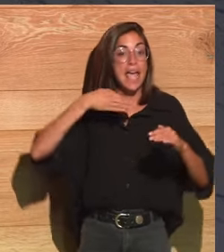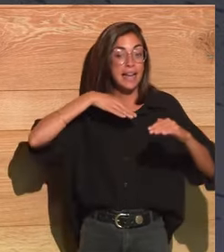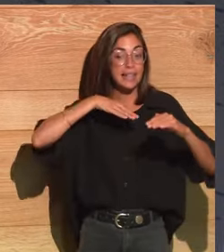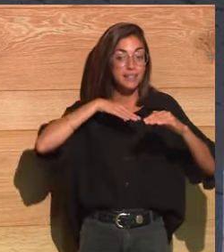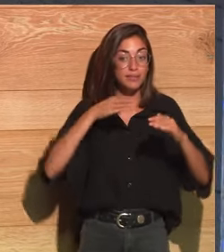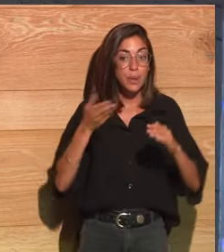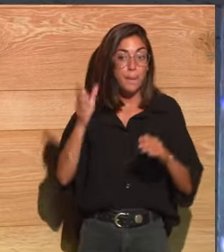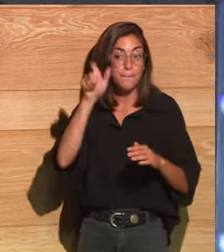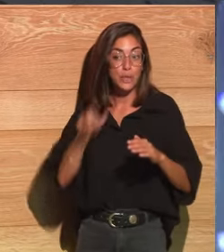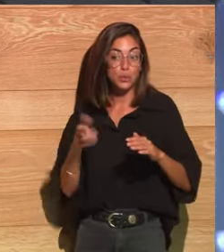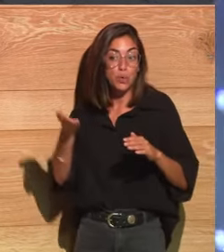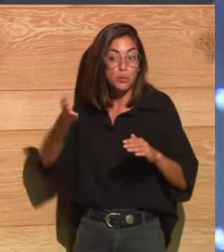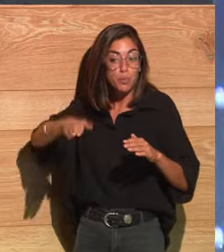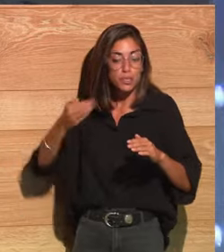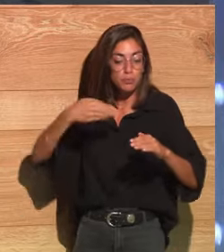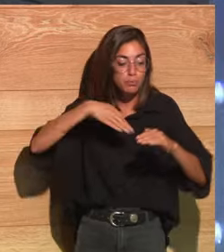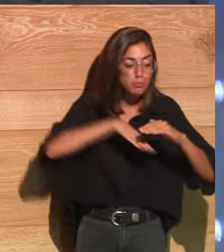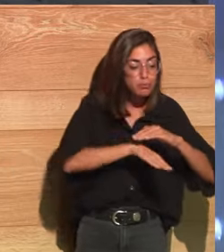entierro humano más antiguo